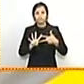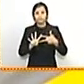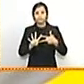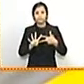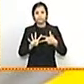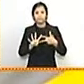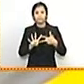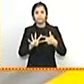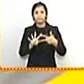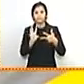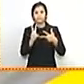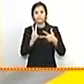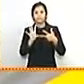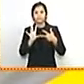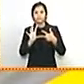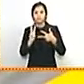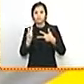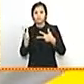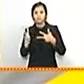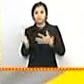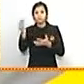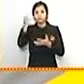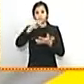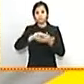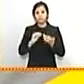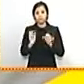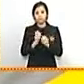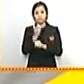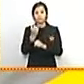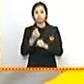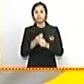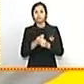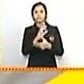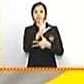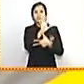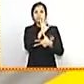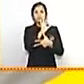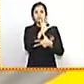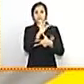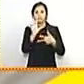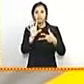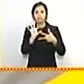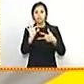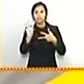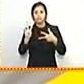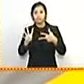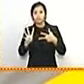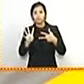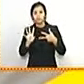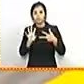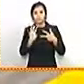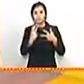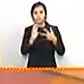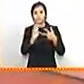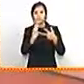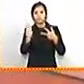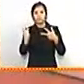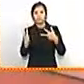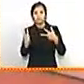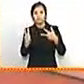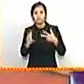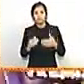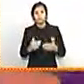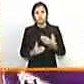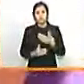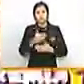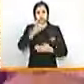Y este es el 66. Reitero los tres números ganadores, 19, 94 y 66.